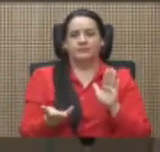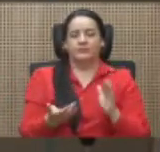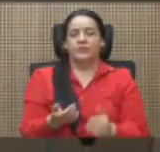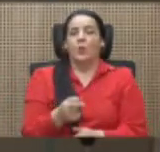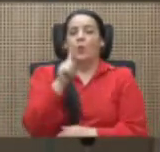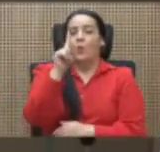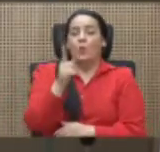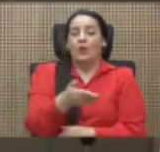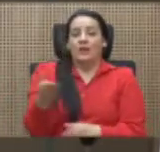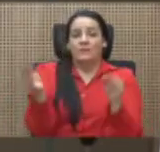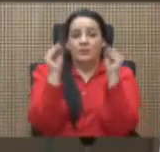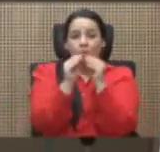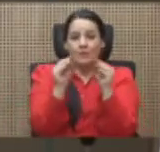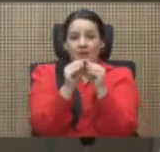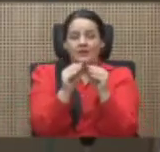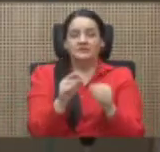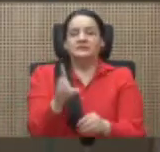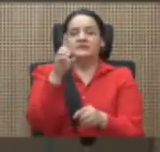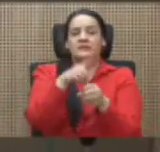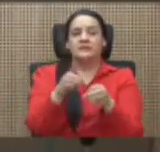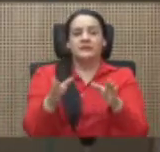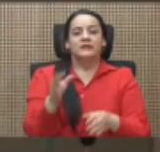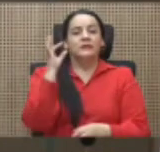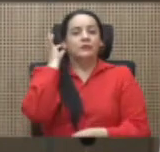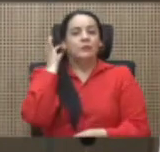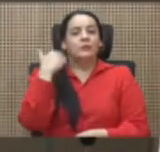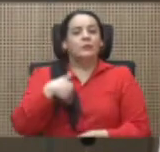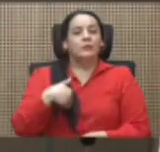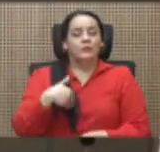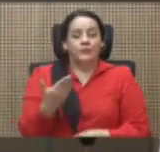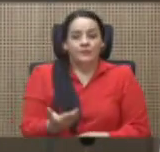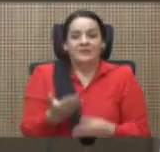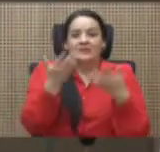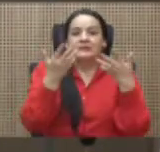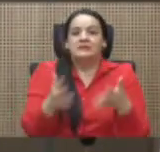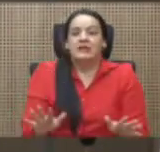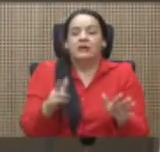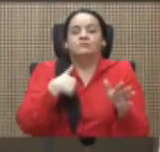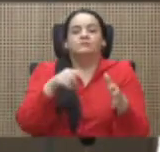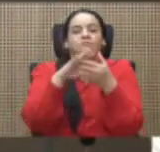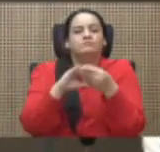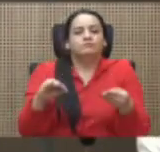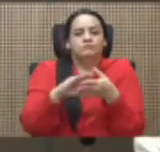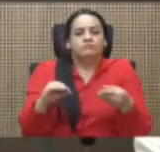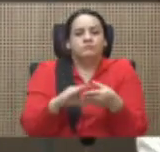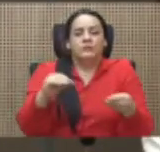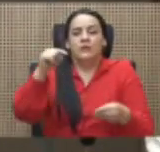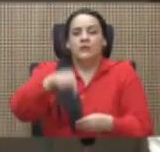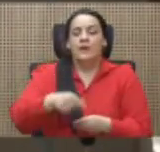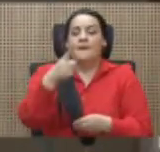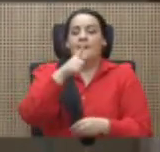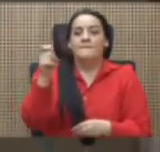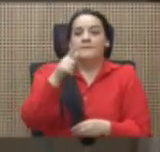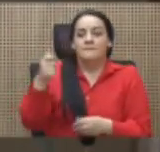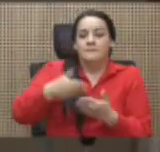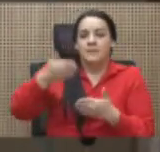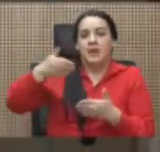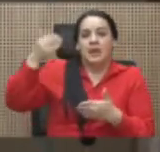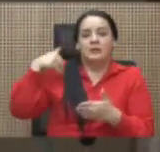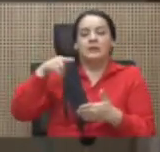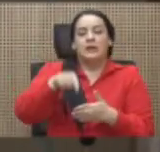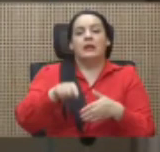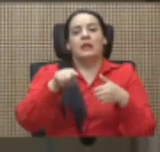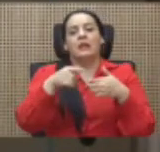Un elemento más, diputadas y diputados. Esto ya lo relaté aquí. Meses atrás, en la mesa